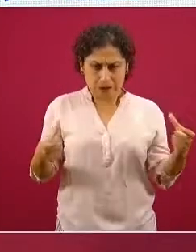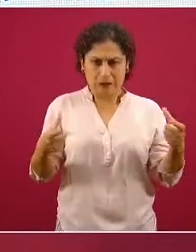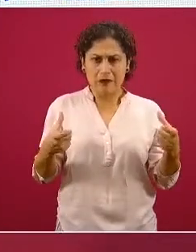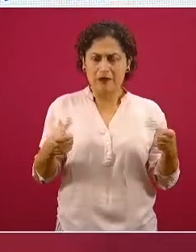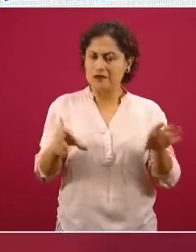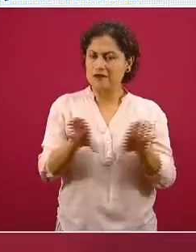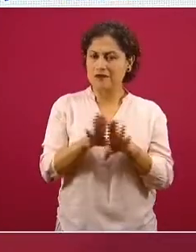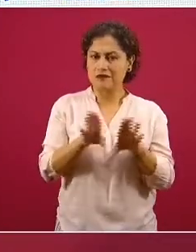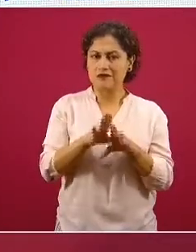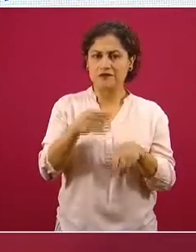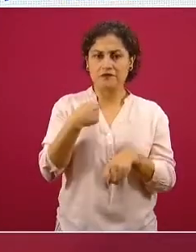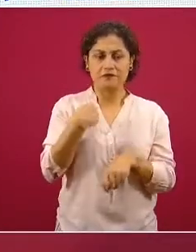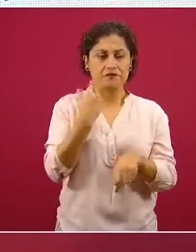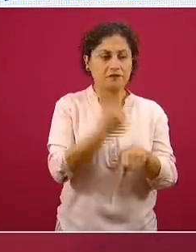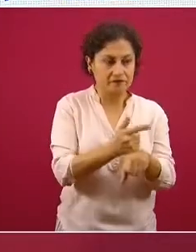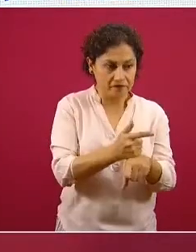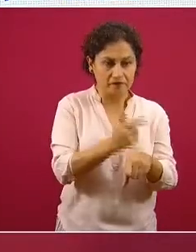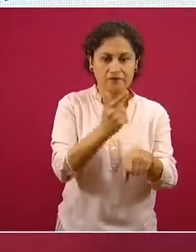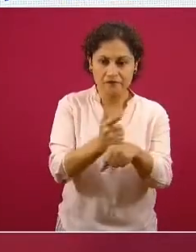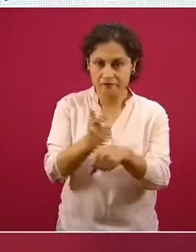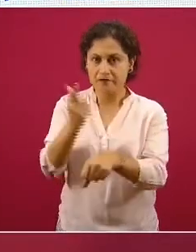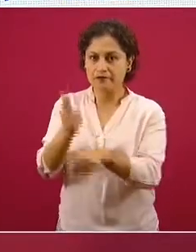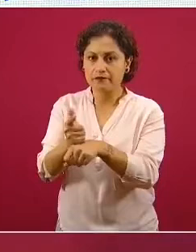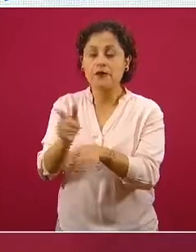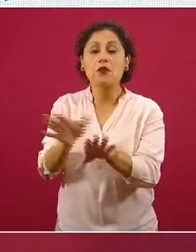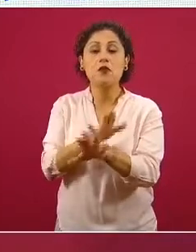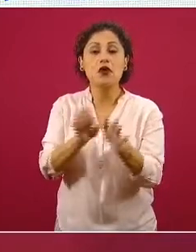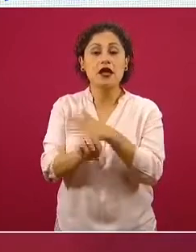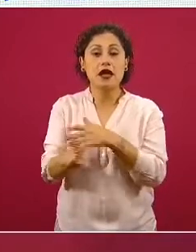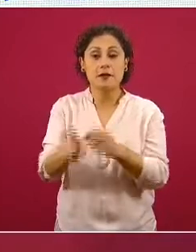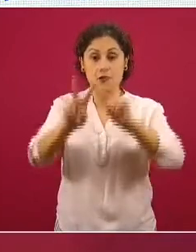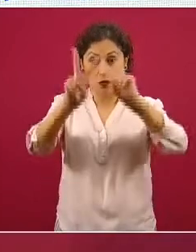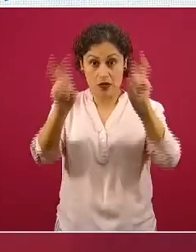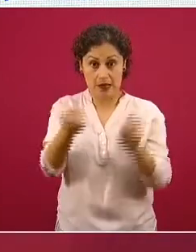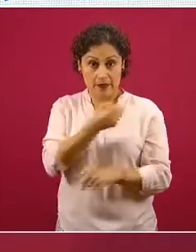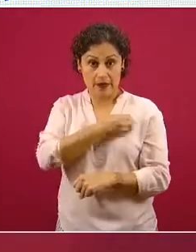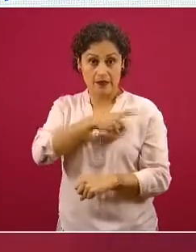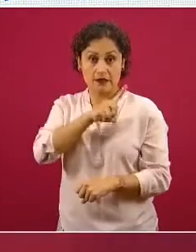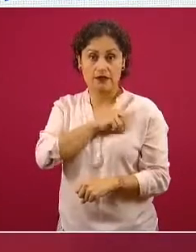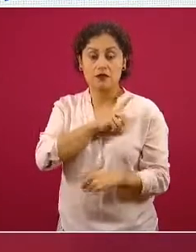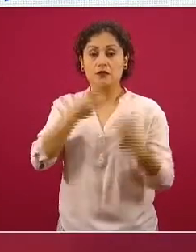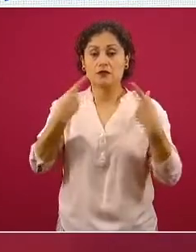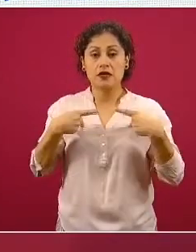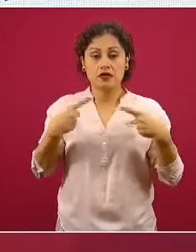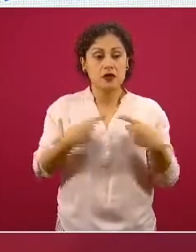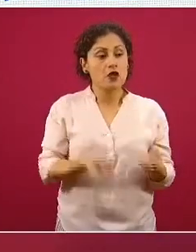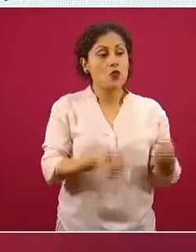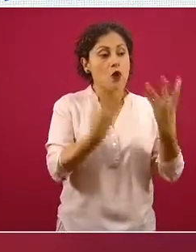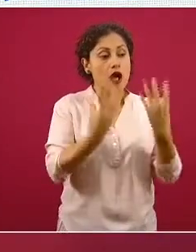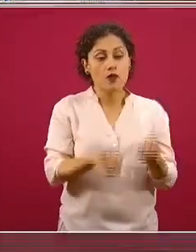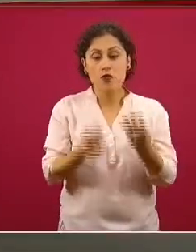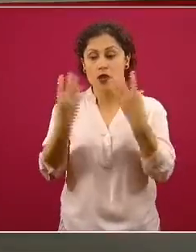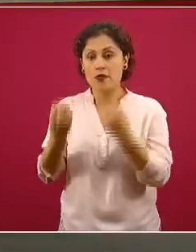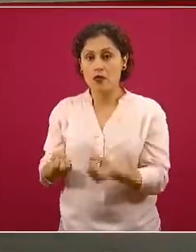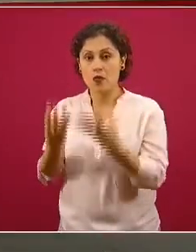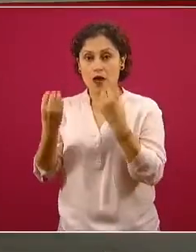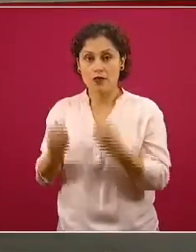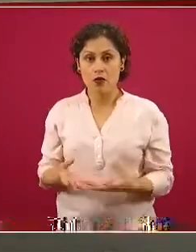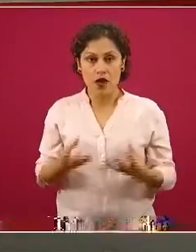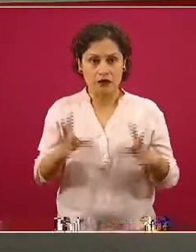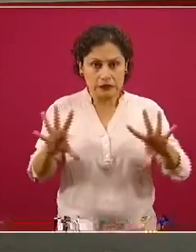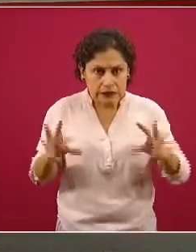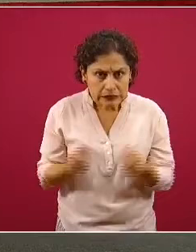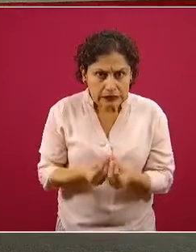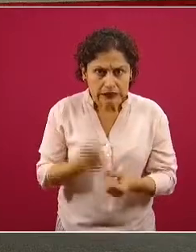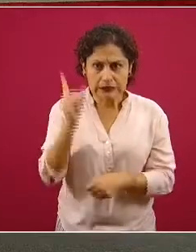cada uno de los eventos, en el caso de la salud, cada uno de los casos. Ni es útil, ni es práctico,